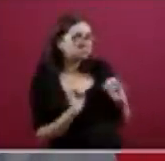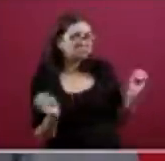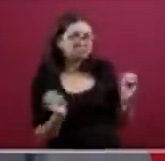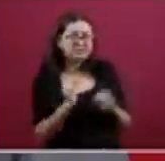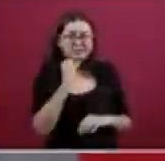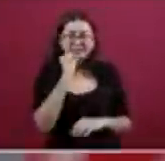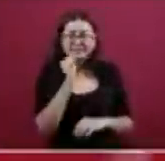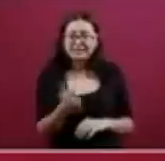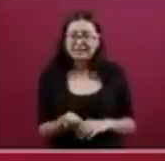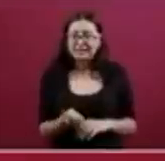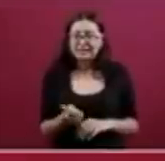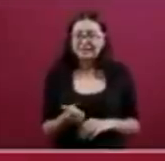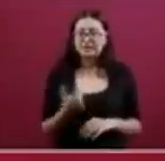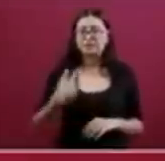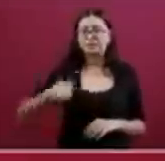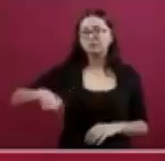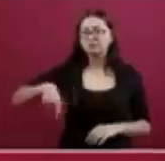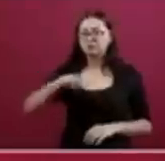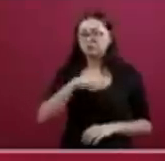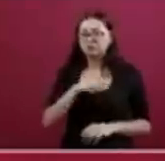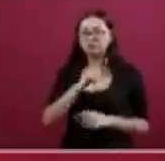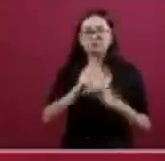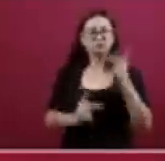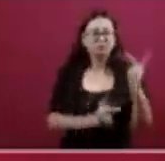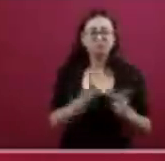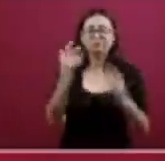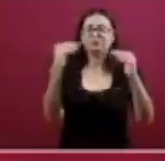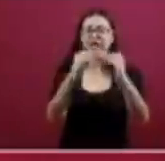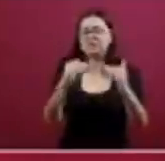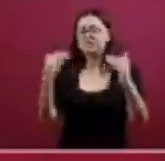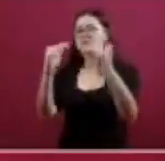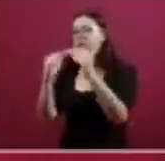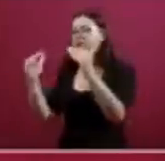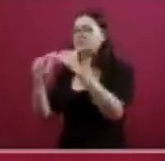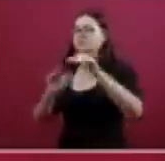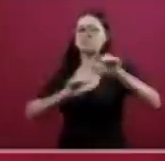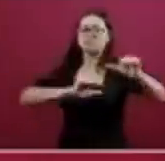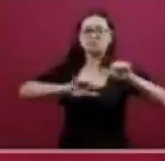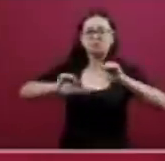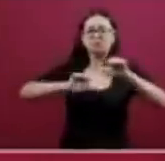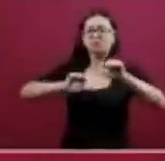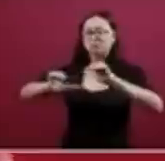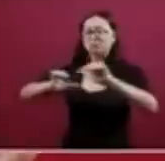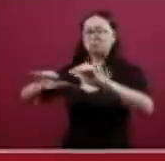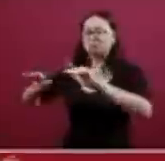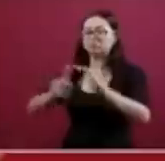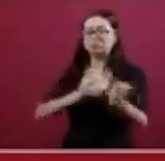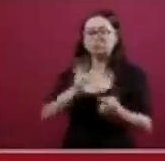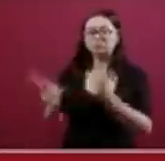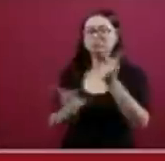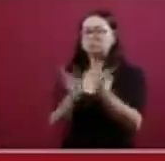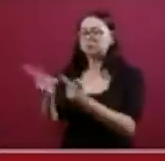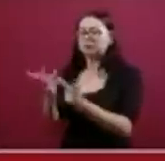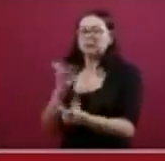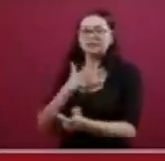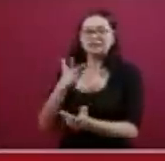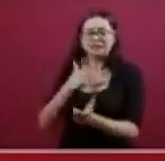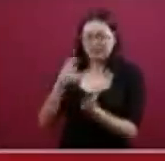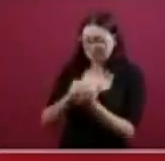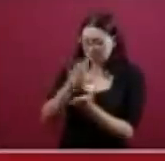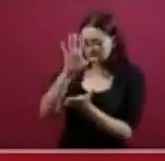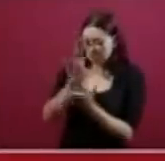porque hicimos censos, fuimos casa por casa y tenemos documentado